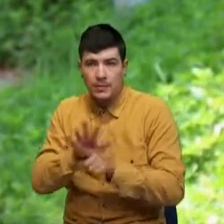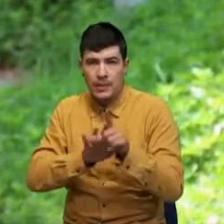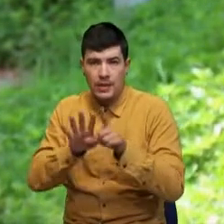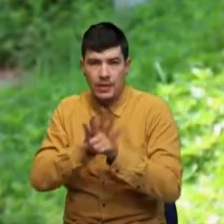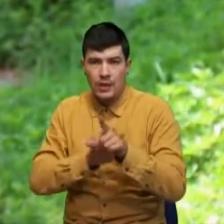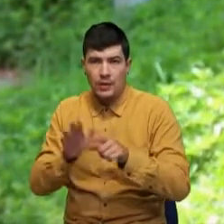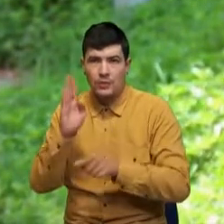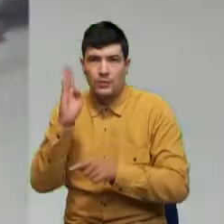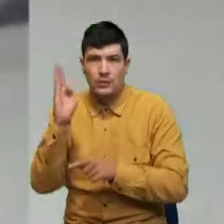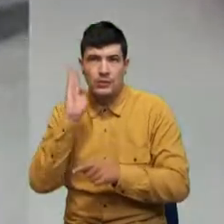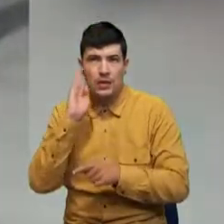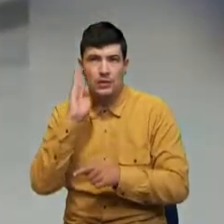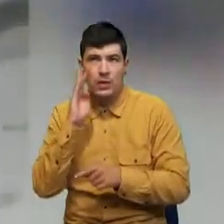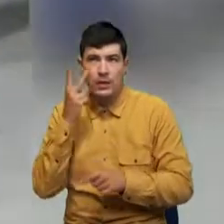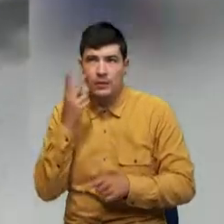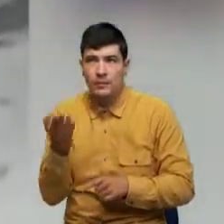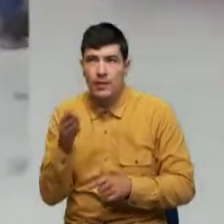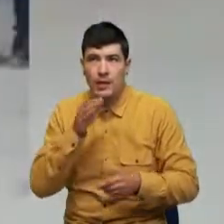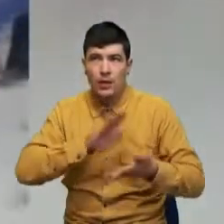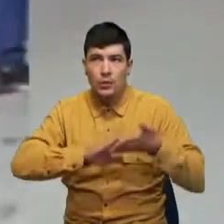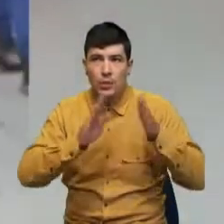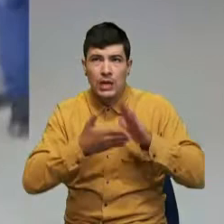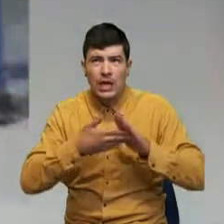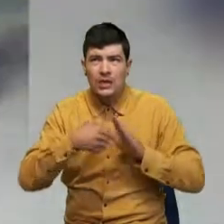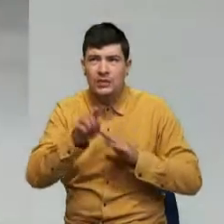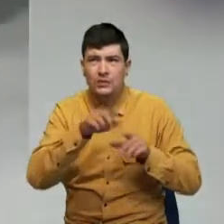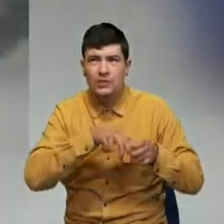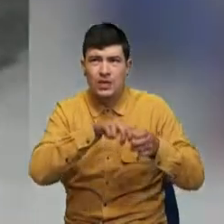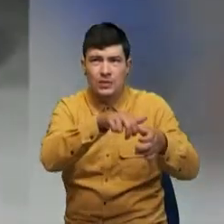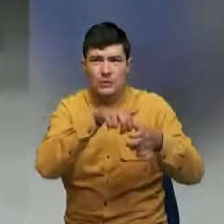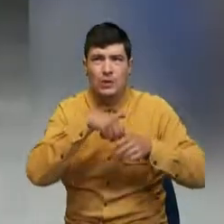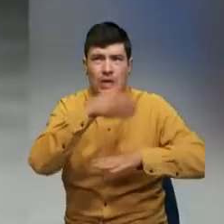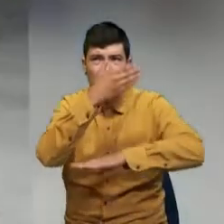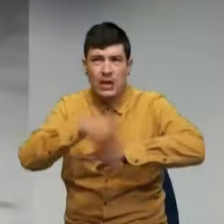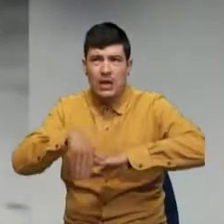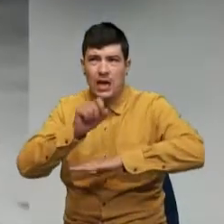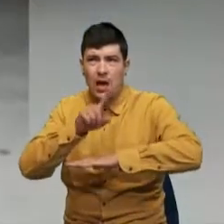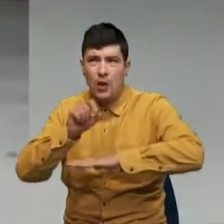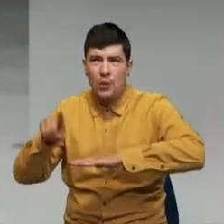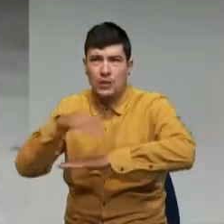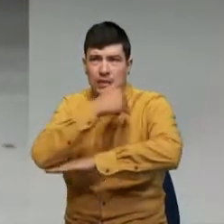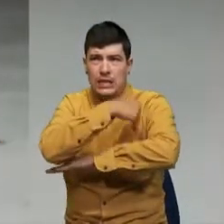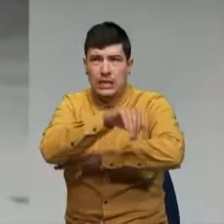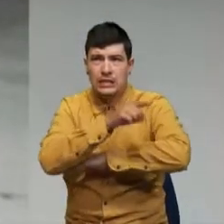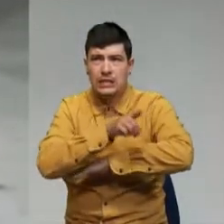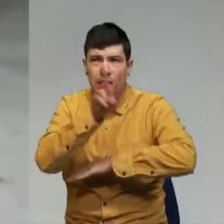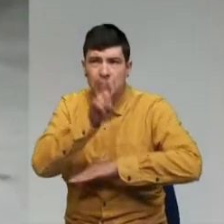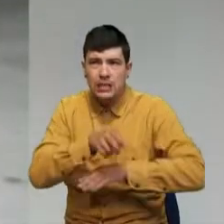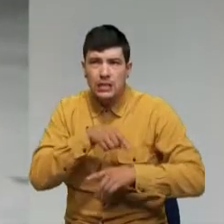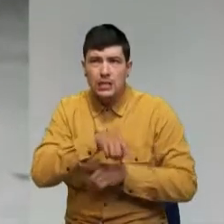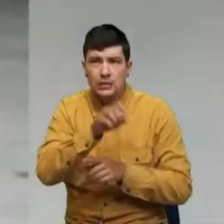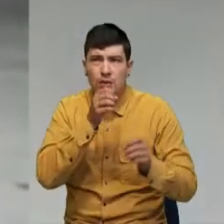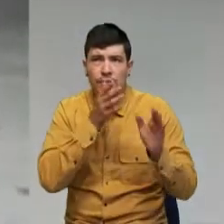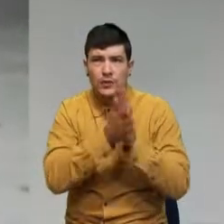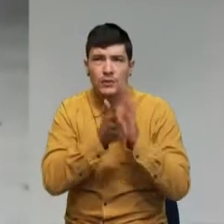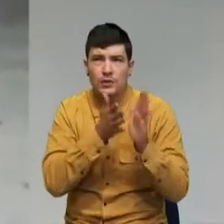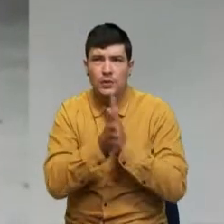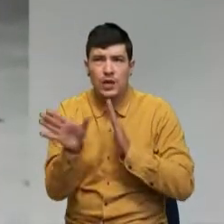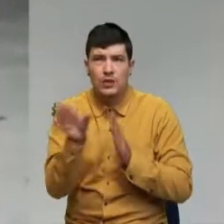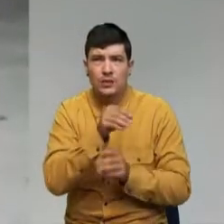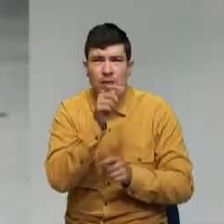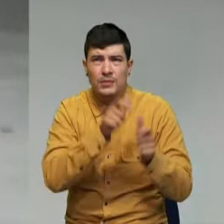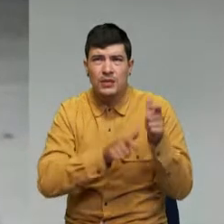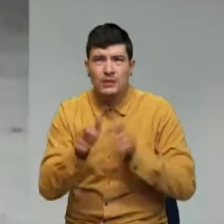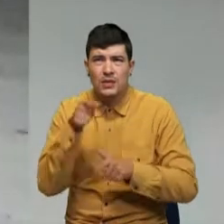de celular. La comunidad que se movilizaba por la carrera 11 con calle 17 informó a las autoridades sobre una